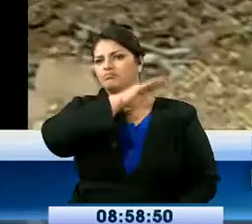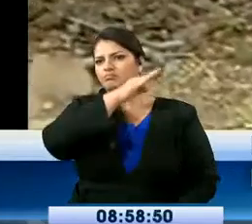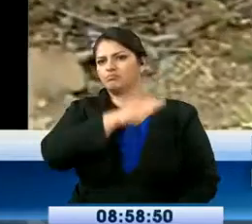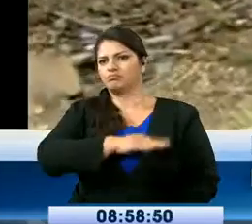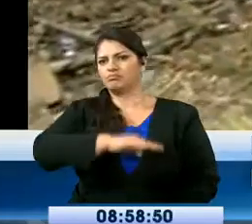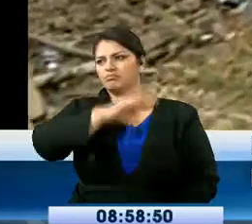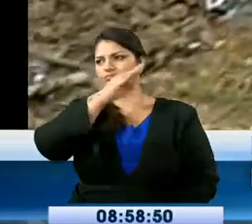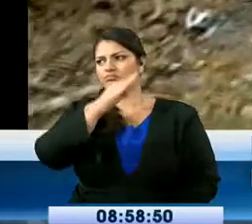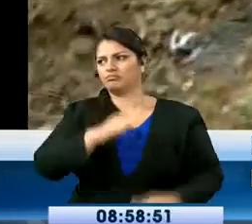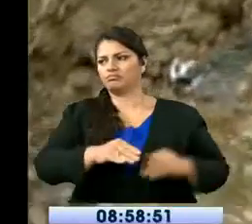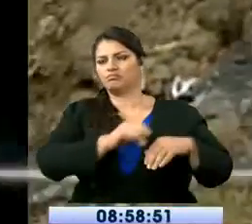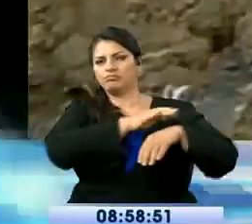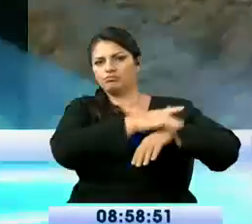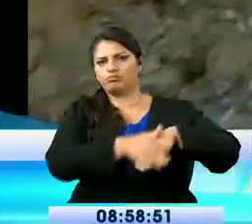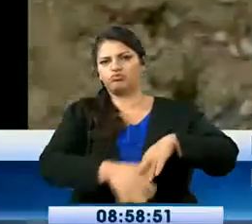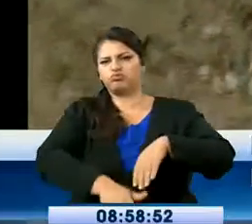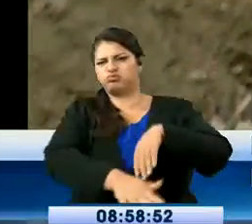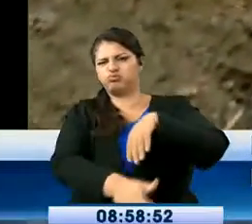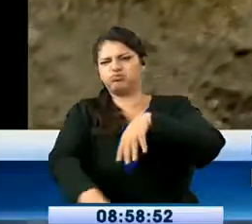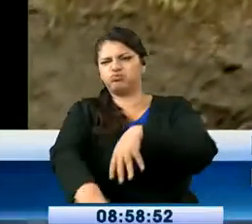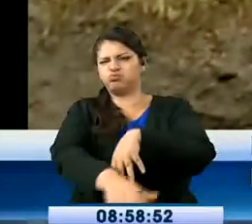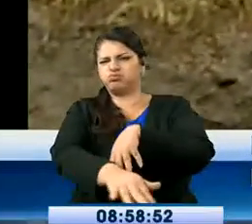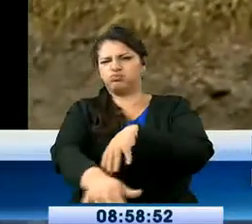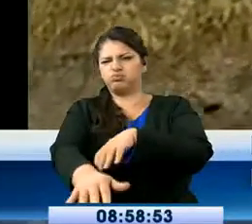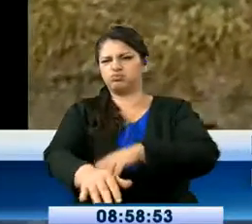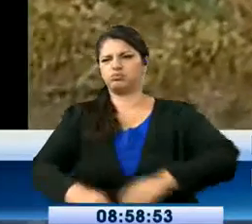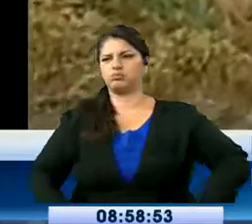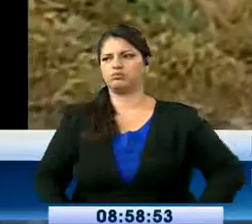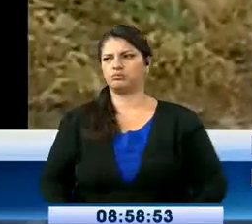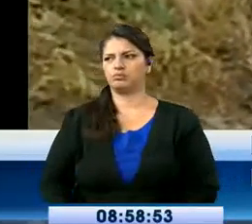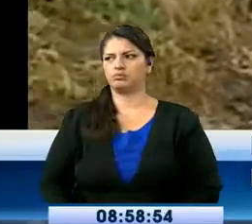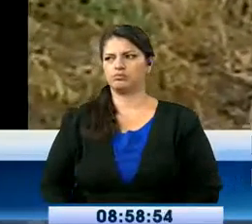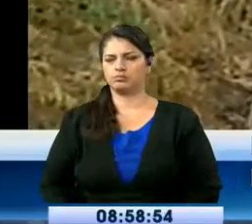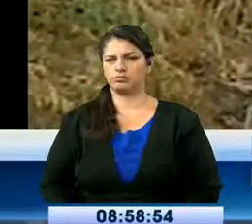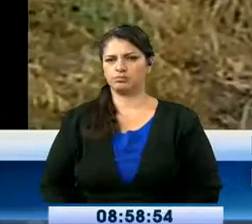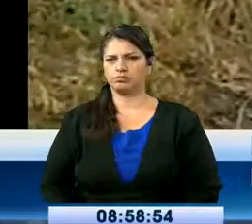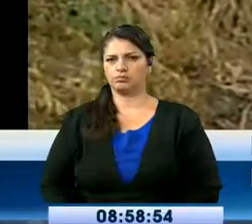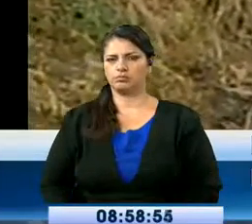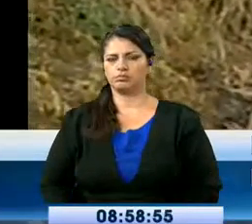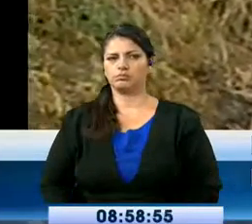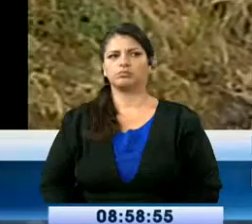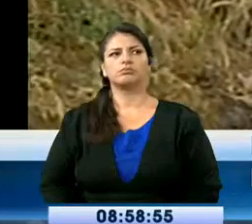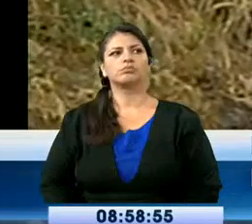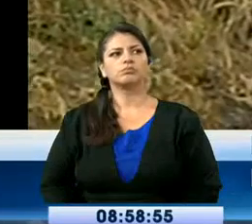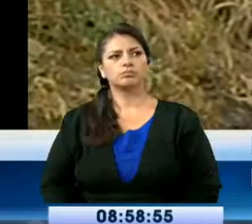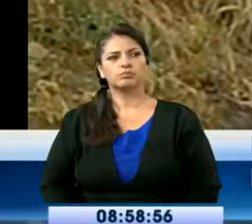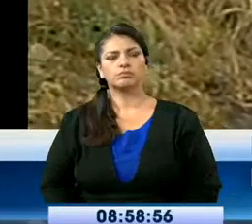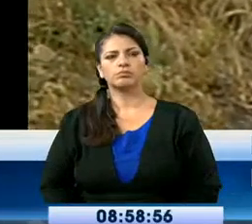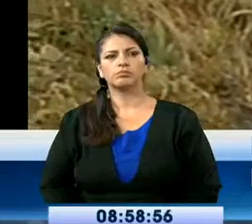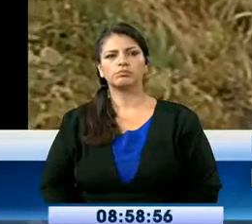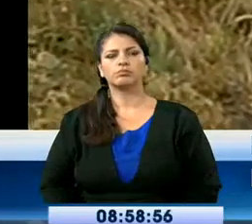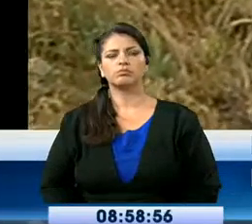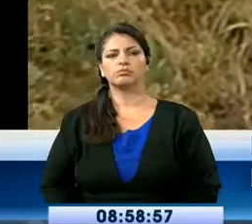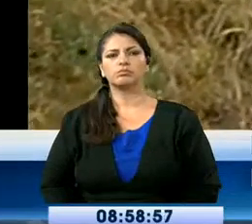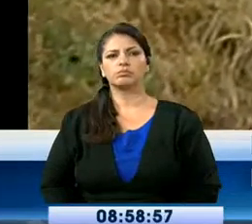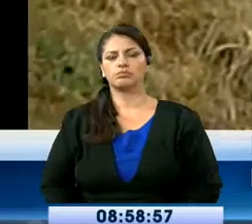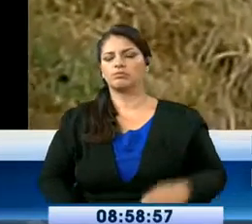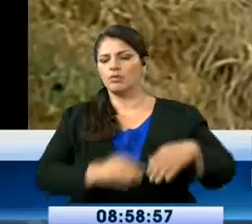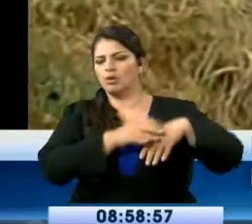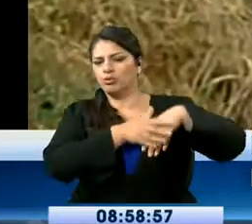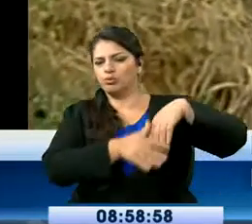y las personas temen también por sus vidas, y eso es obvio. Todo esto va desembocando hasta la parte más